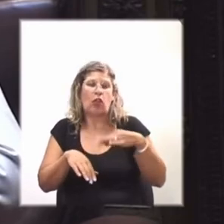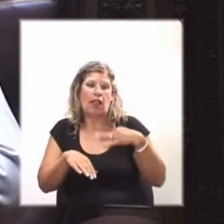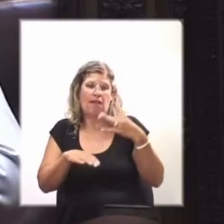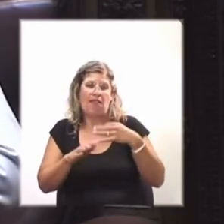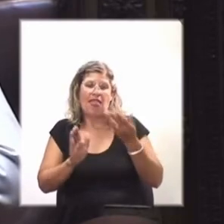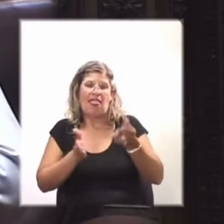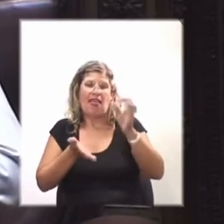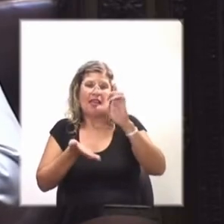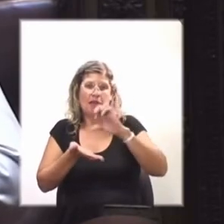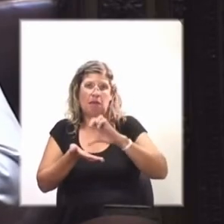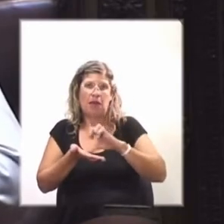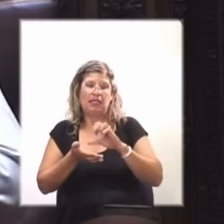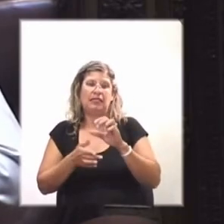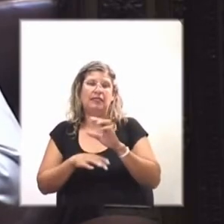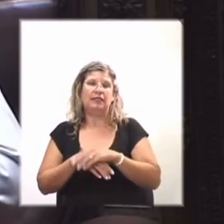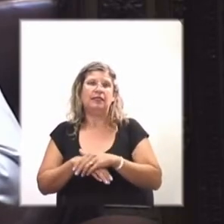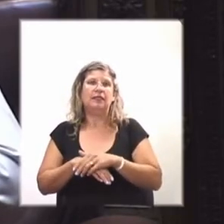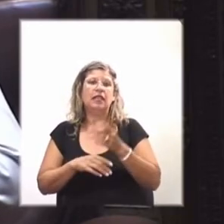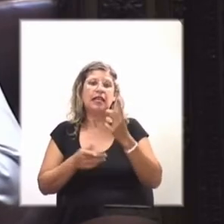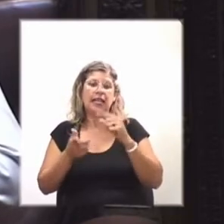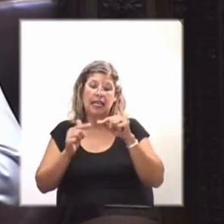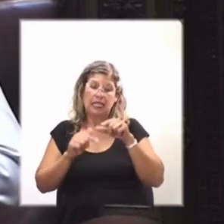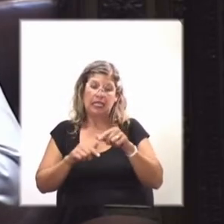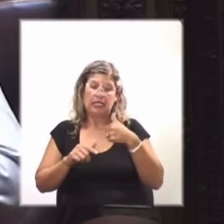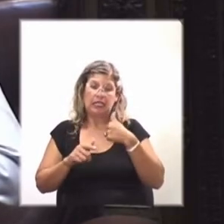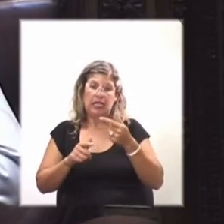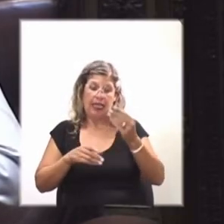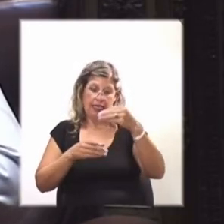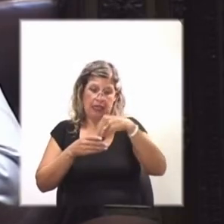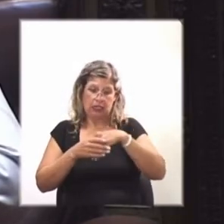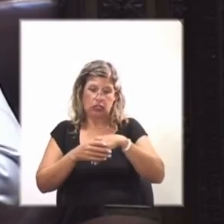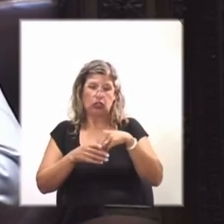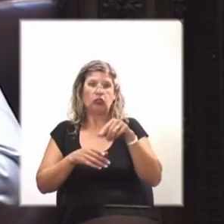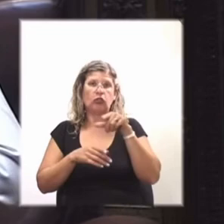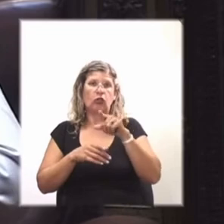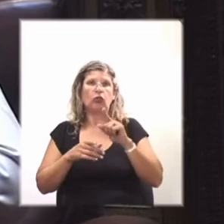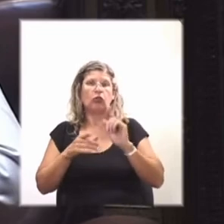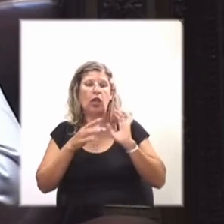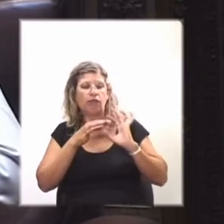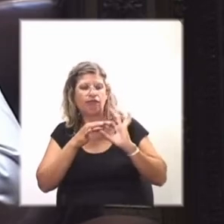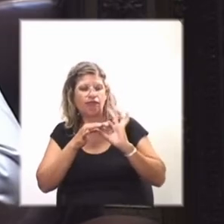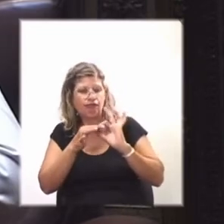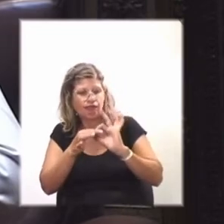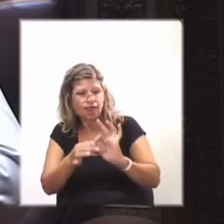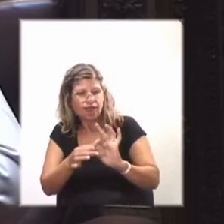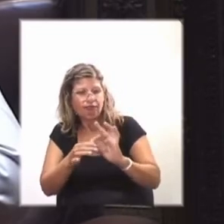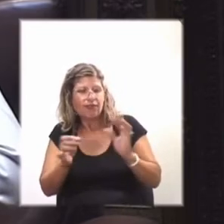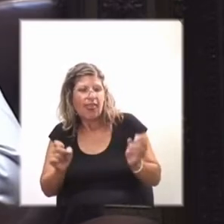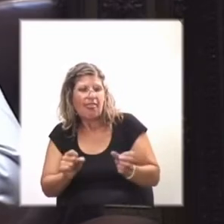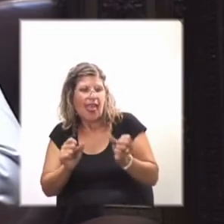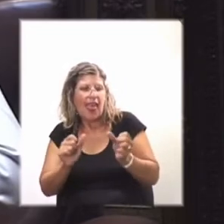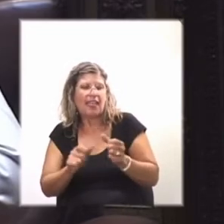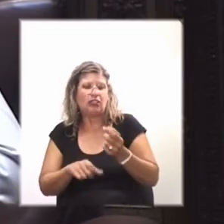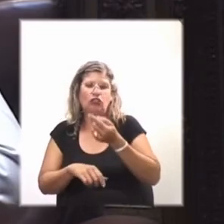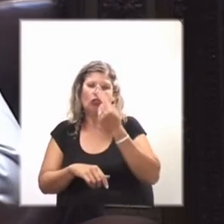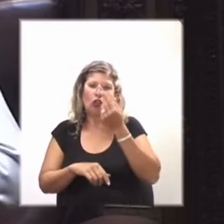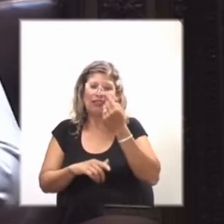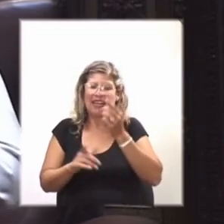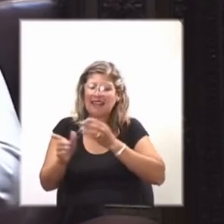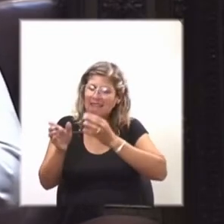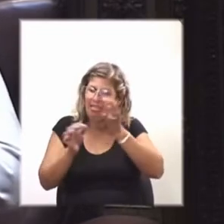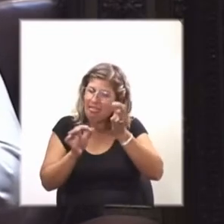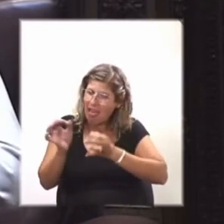país que no obstante responde y forma parte de un hilo conductor de hechos, de intereses, de